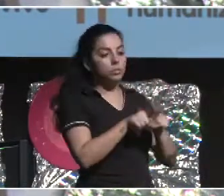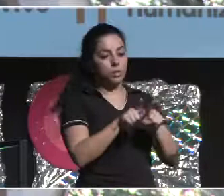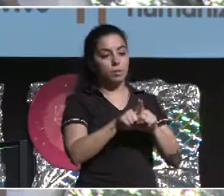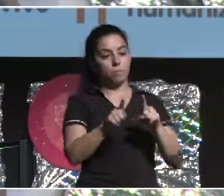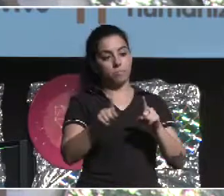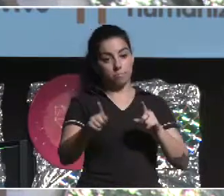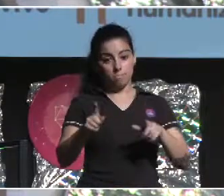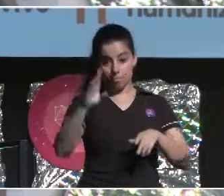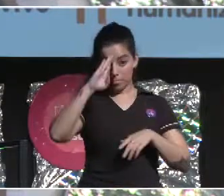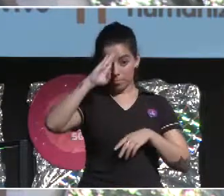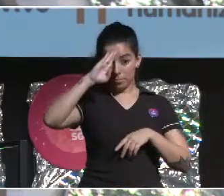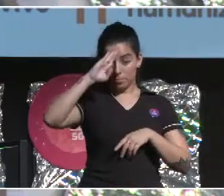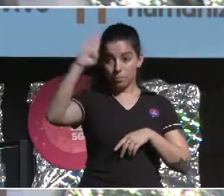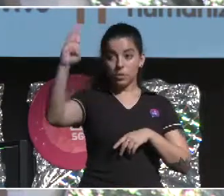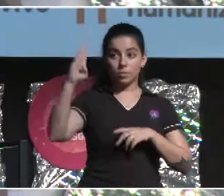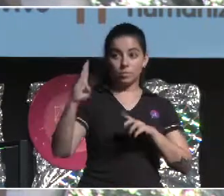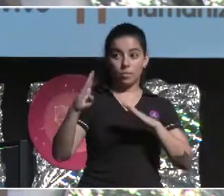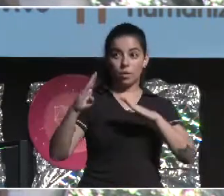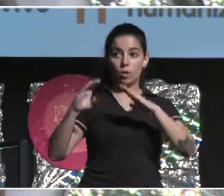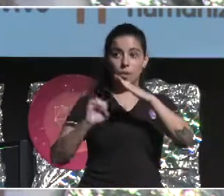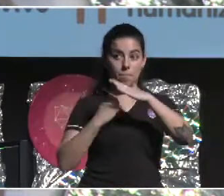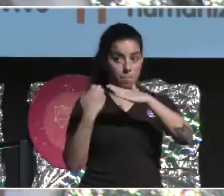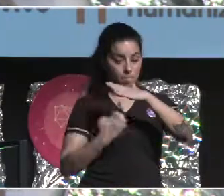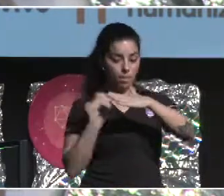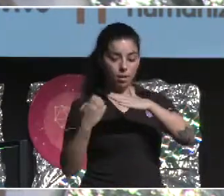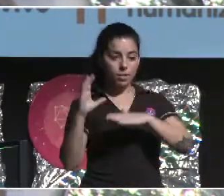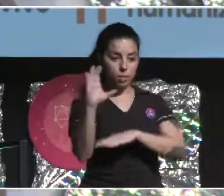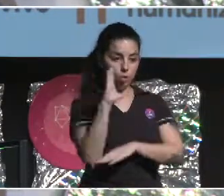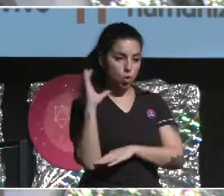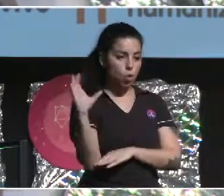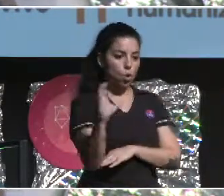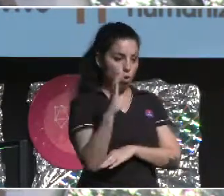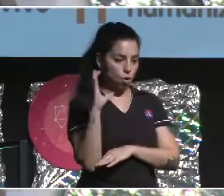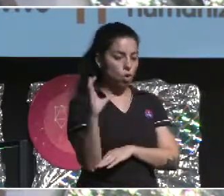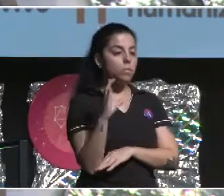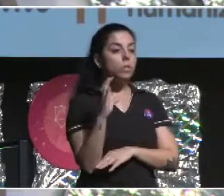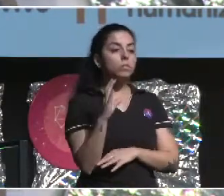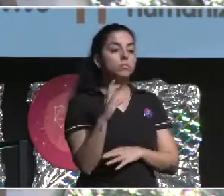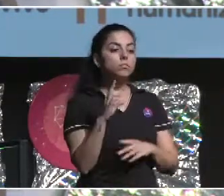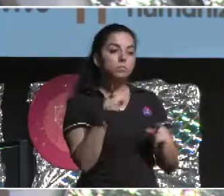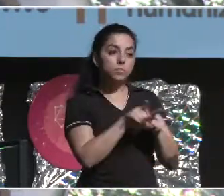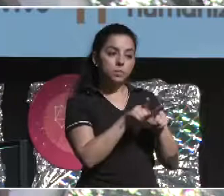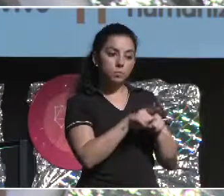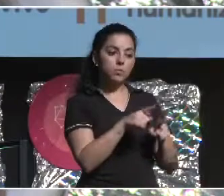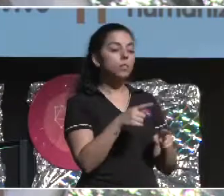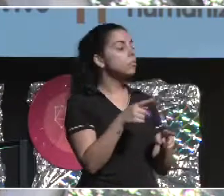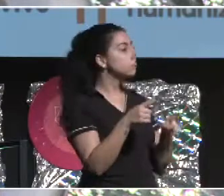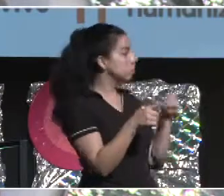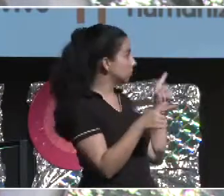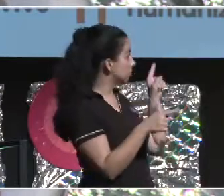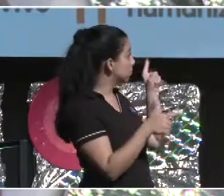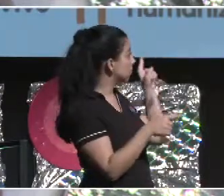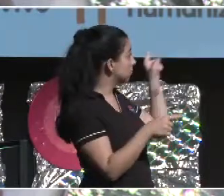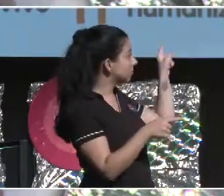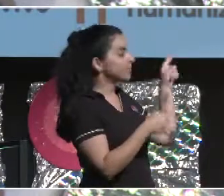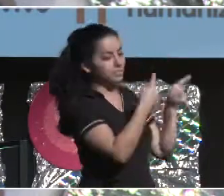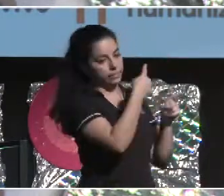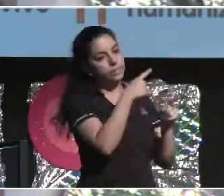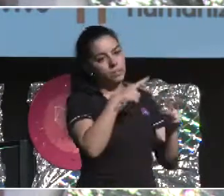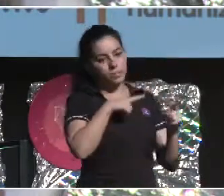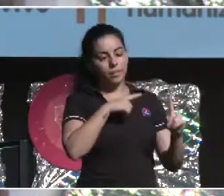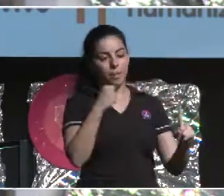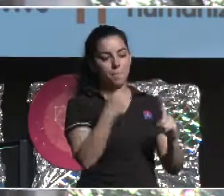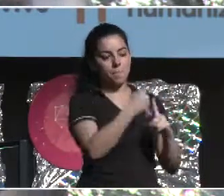colombianas también tienen presencia en Bogotá y Antioquia. Y este último, que son solo 2 indicadores que les voy a mostrar, es el impacto de la biodiversidad